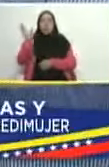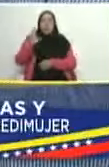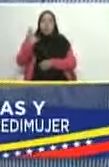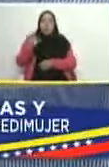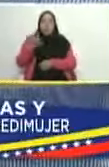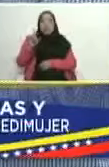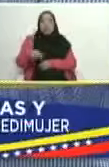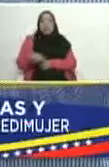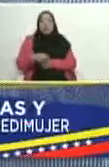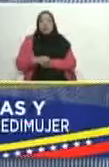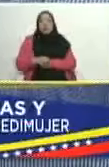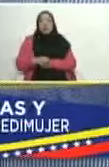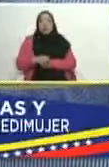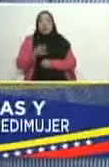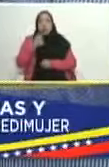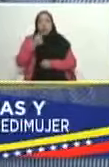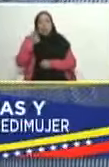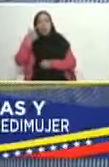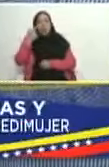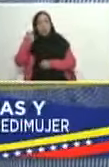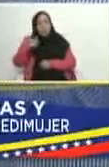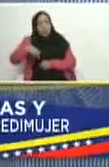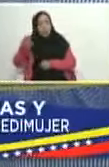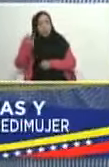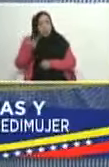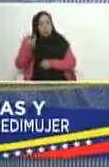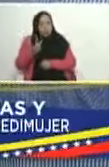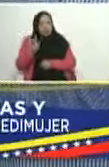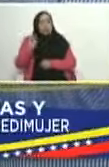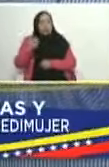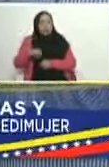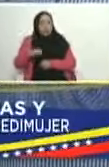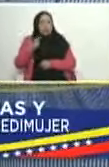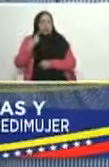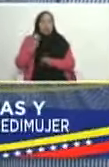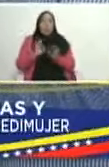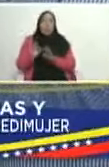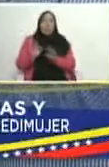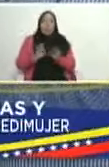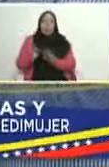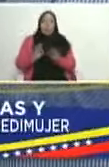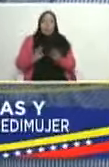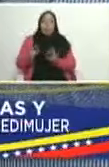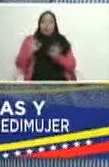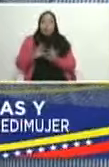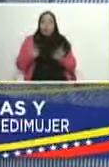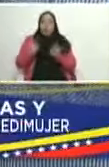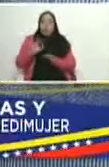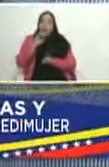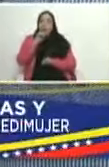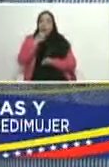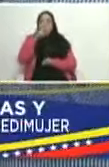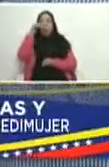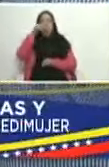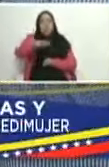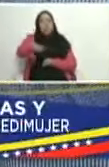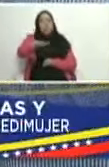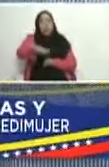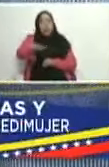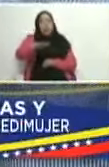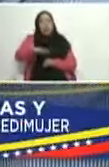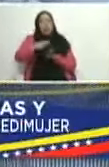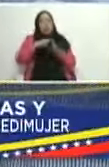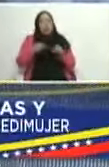el arte? Artista, sí, artista plástico, para no solamente para los adultos, para los jóvenes y también para los